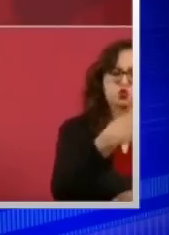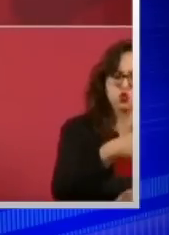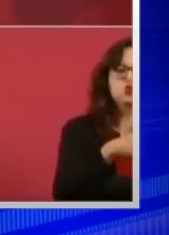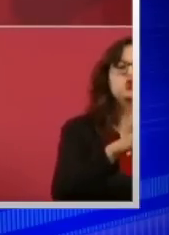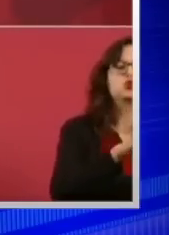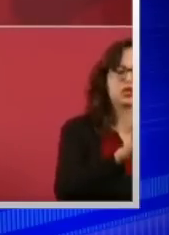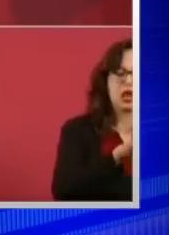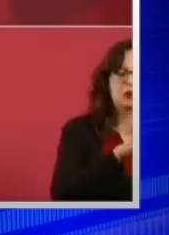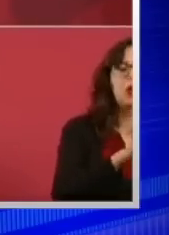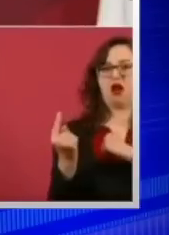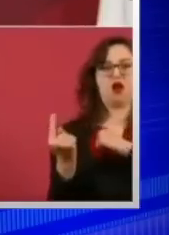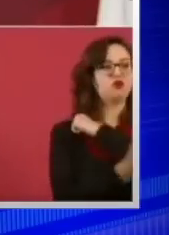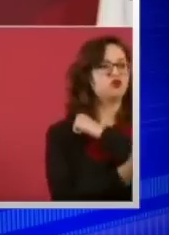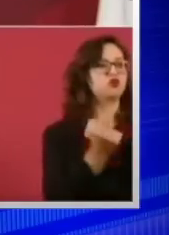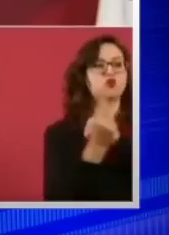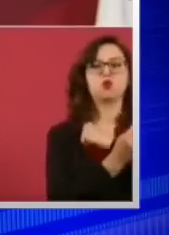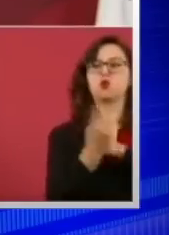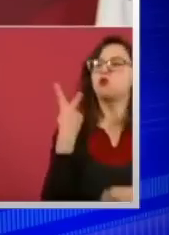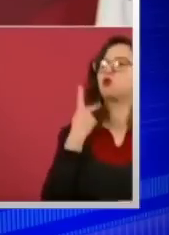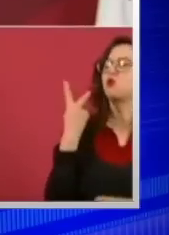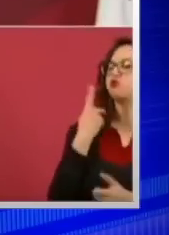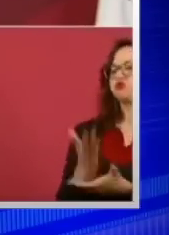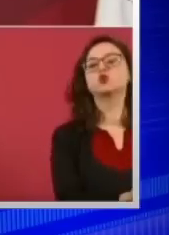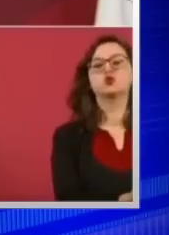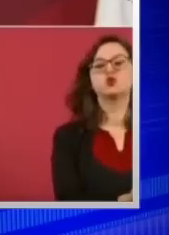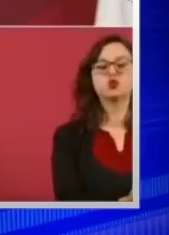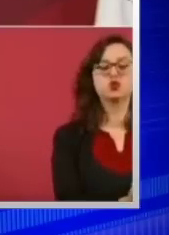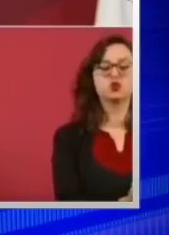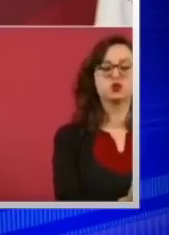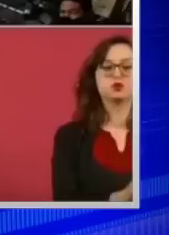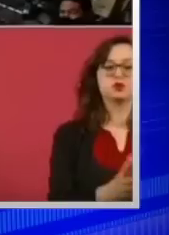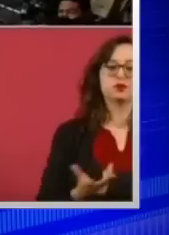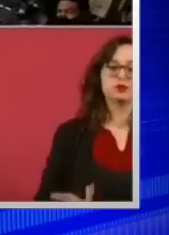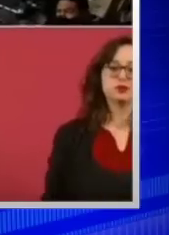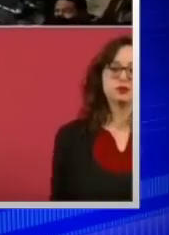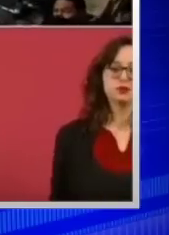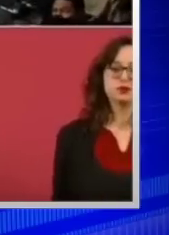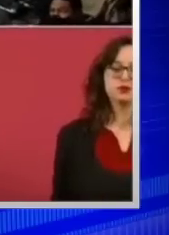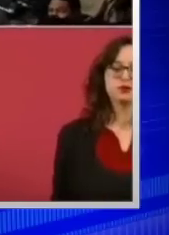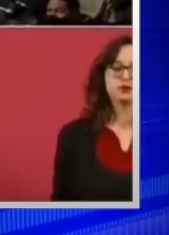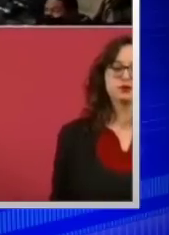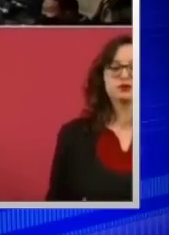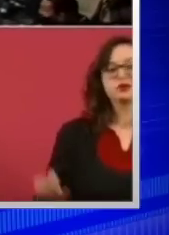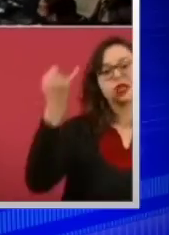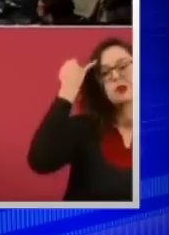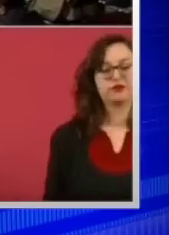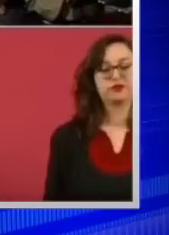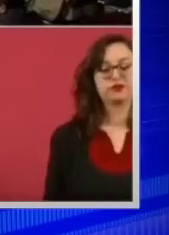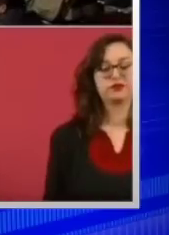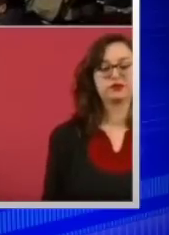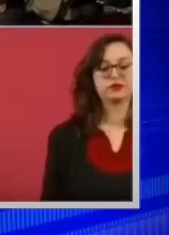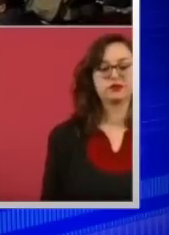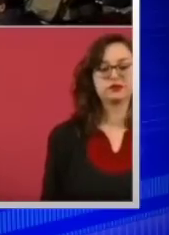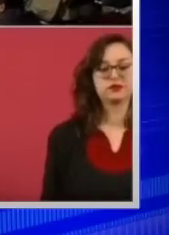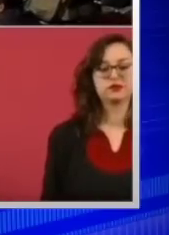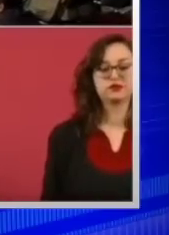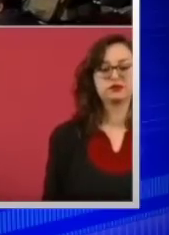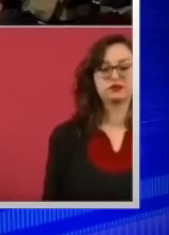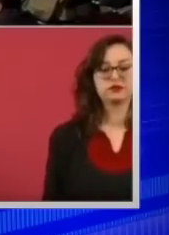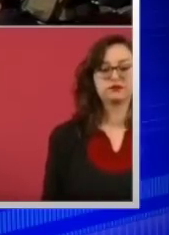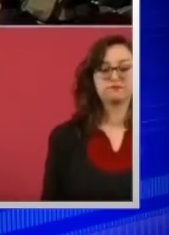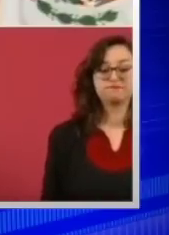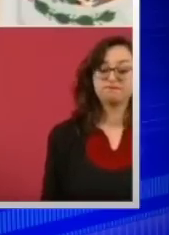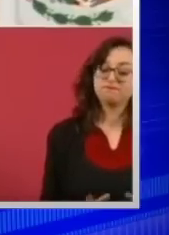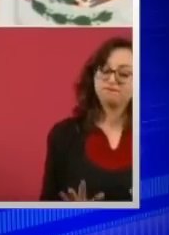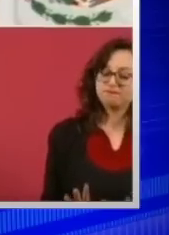y pensar que puede ser político imagínense si el estratega yo ni lo debería